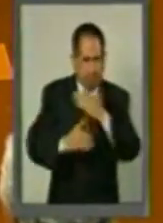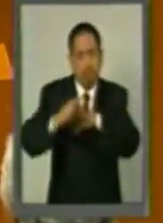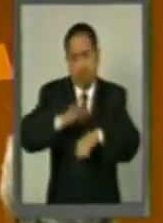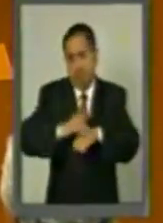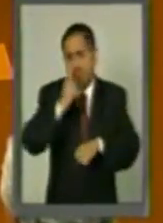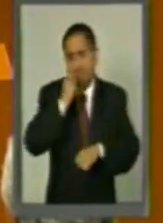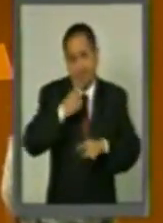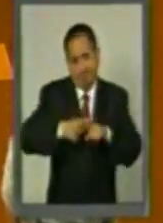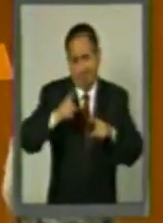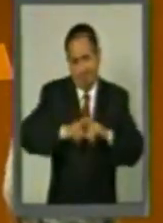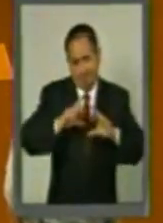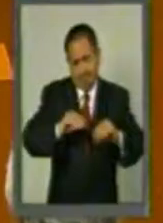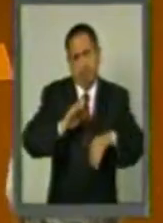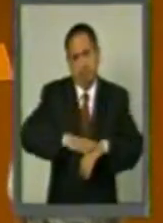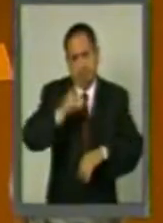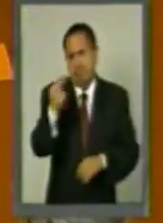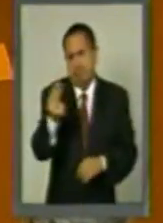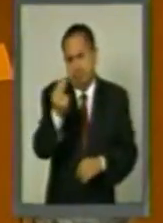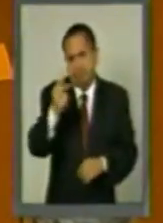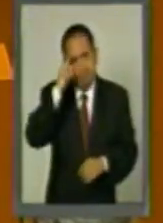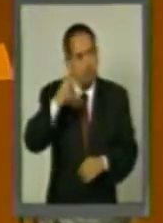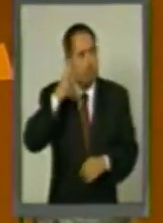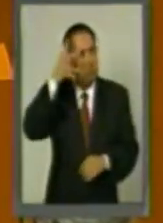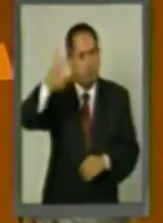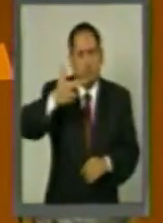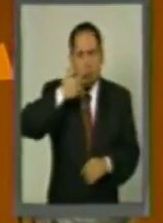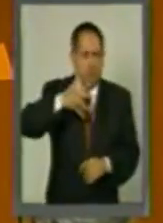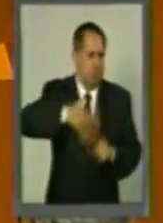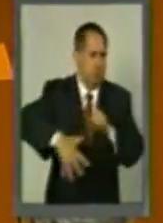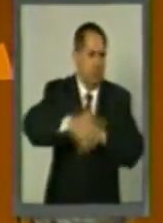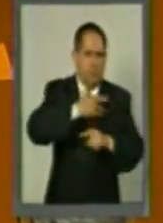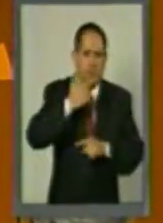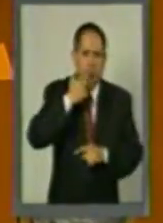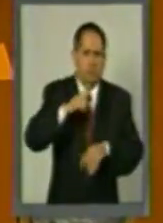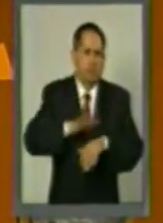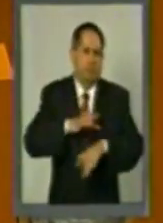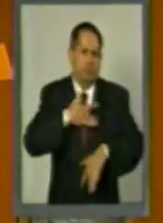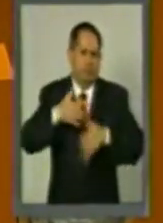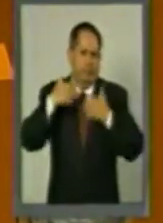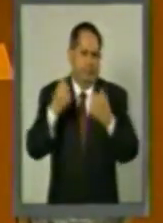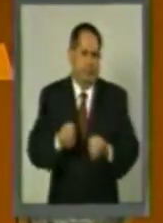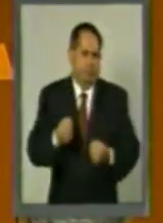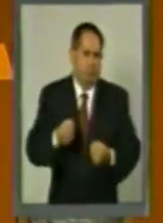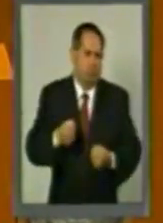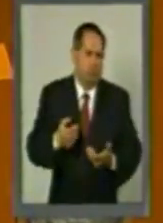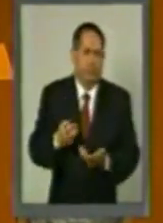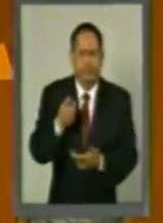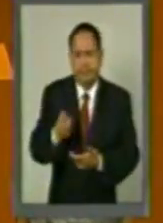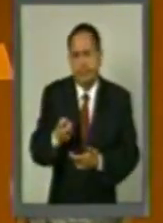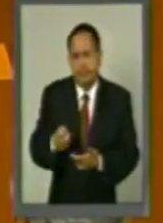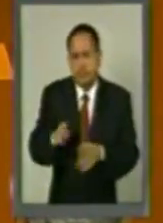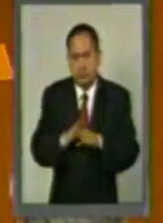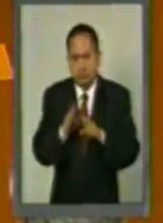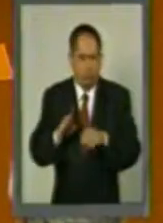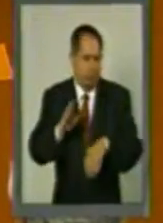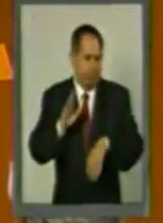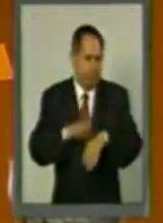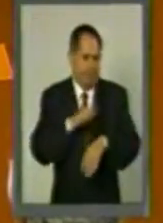policial para garantizar mejores condiciones de seguridad pública, así como la